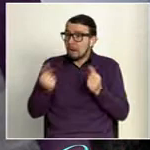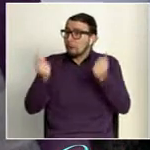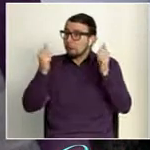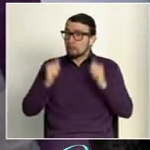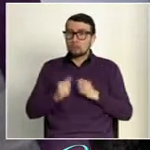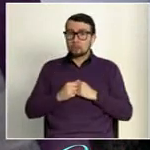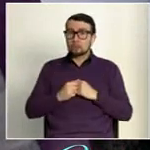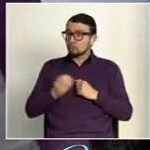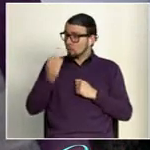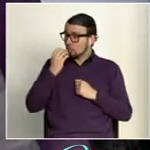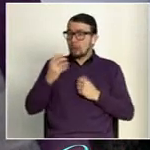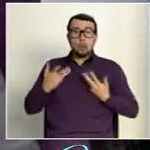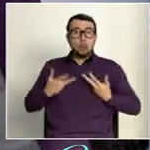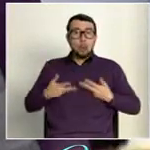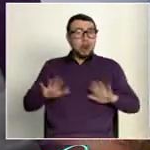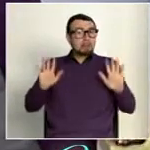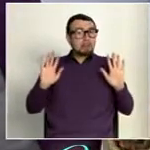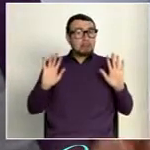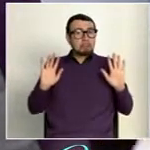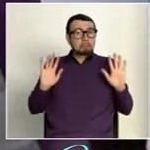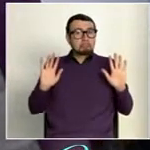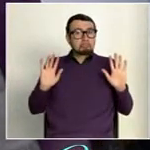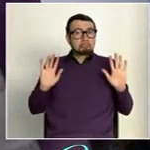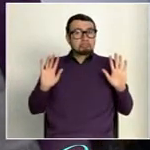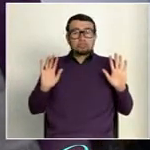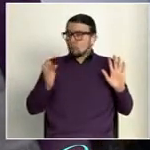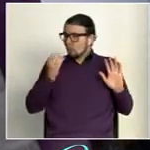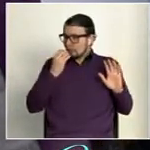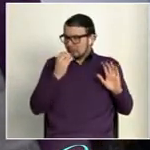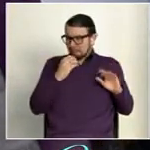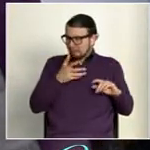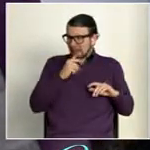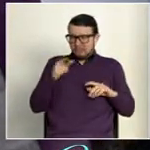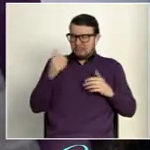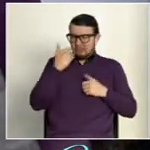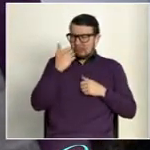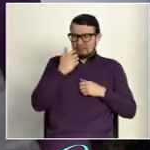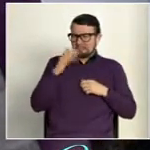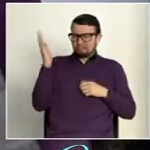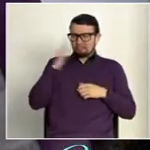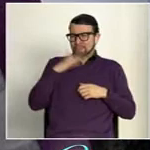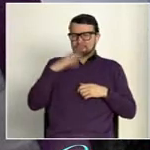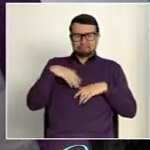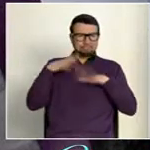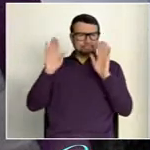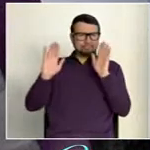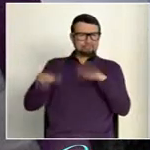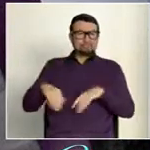coma lo que quiera. La comida no tiene nada que ver. Cuando realmente